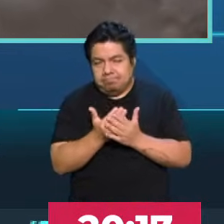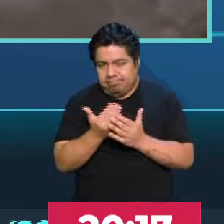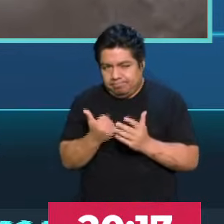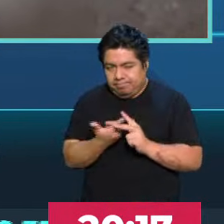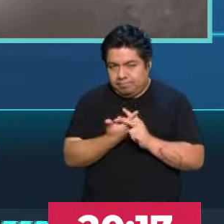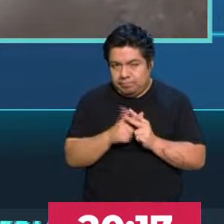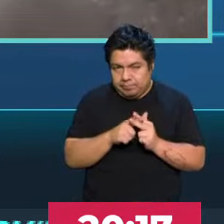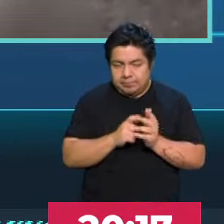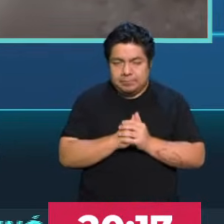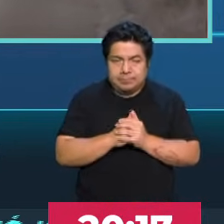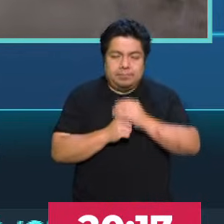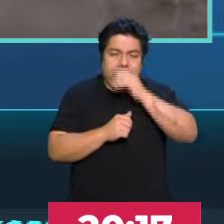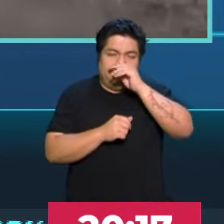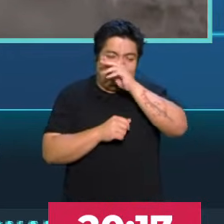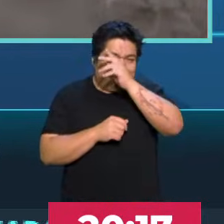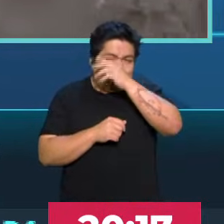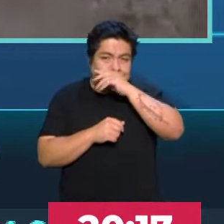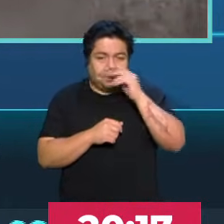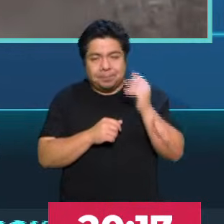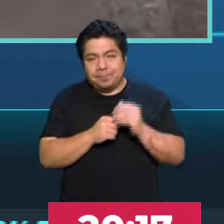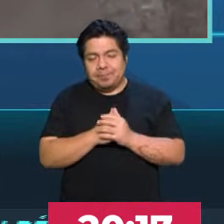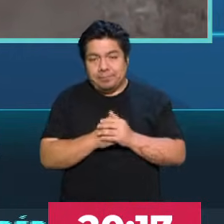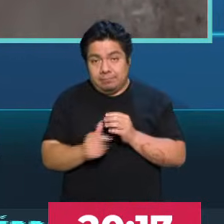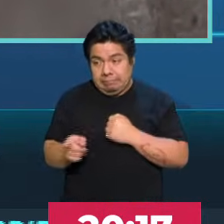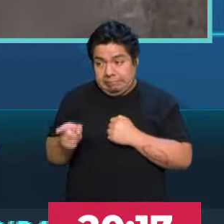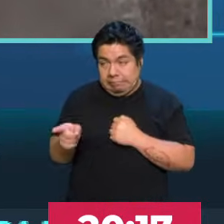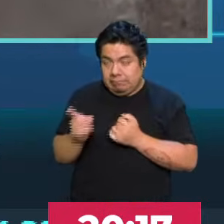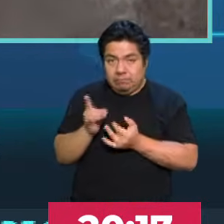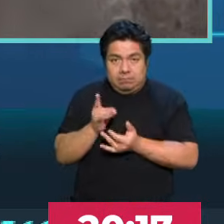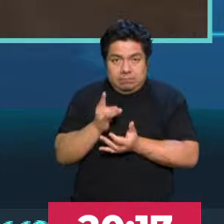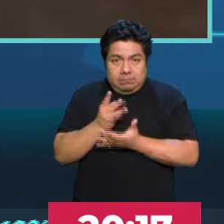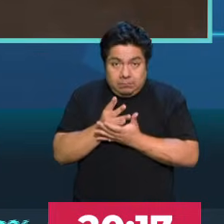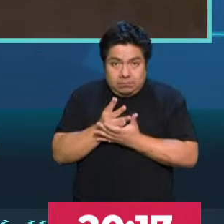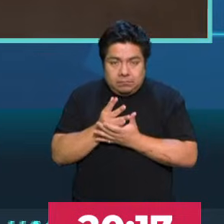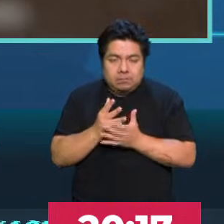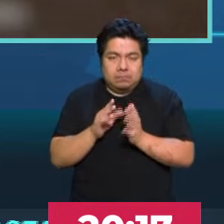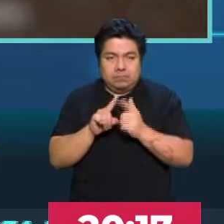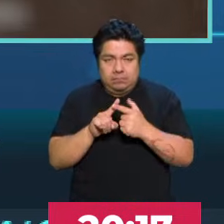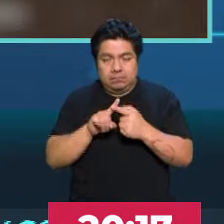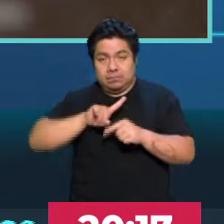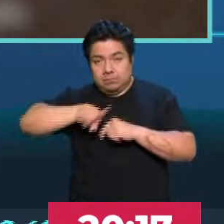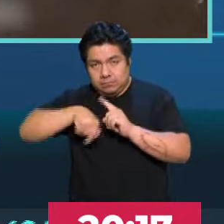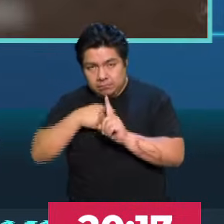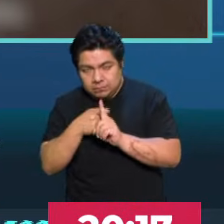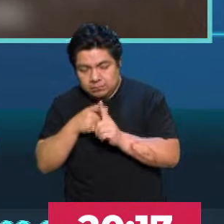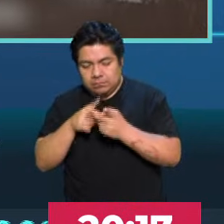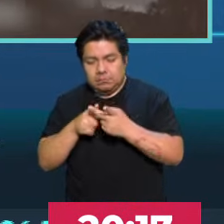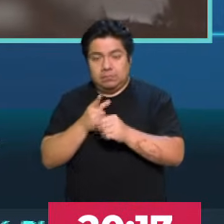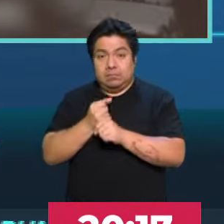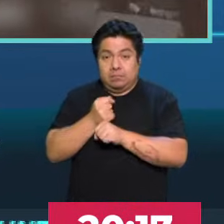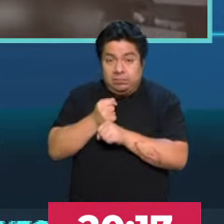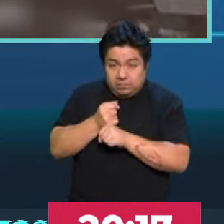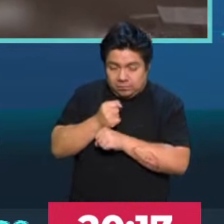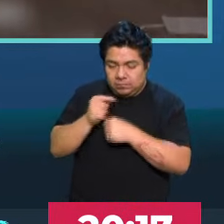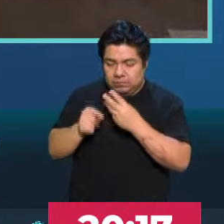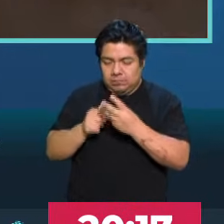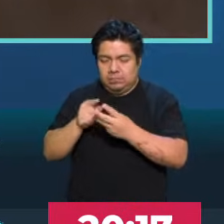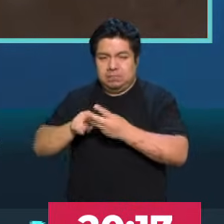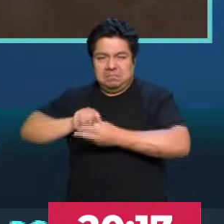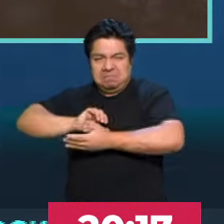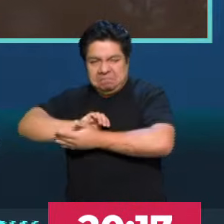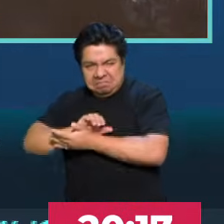¿no? Y que no solo tuvo que vivir el tema de la violación, la tortura, el trato